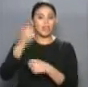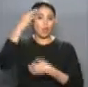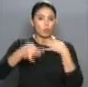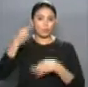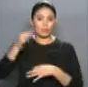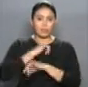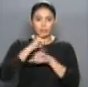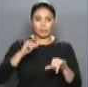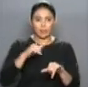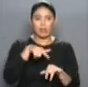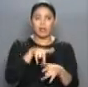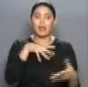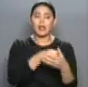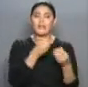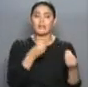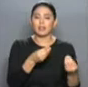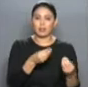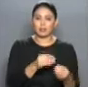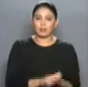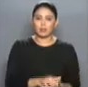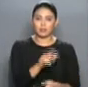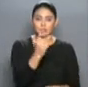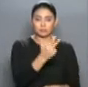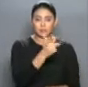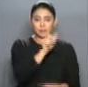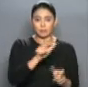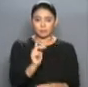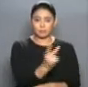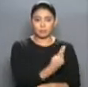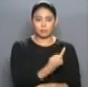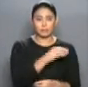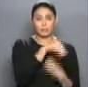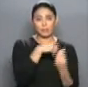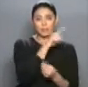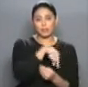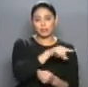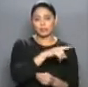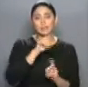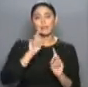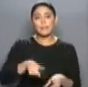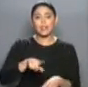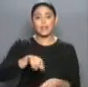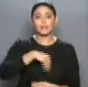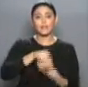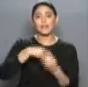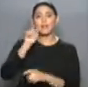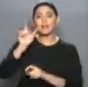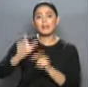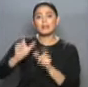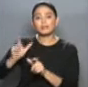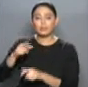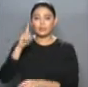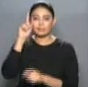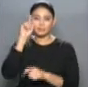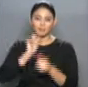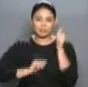exactamente qué fue, perdieron la vida, como así también a los familiares de todos los heridos, de los